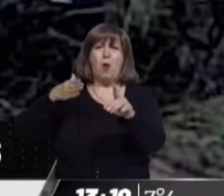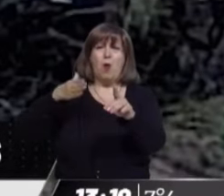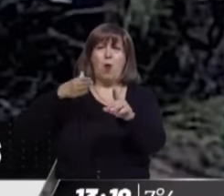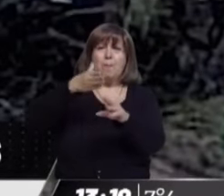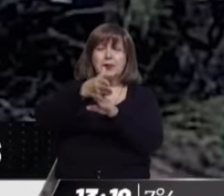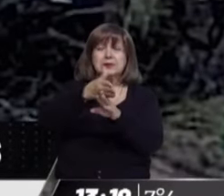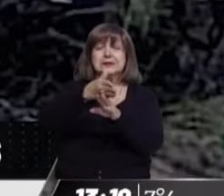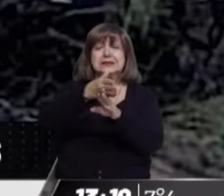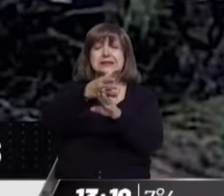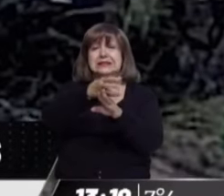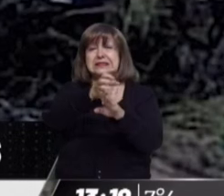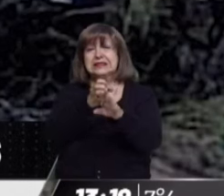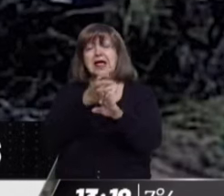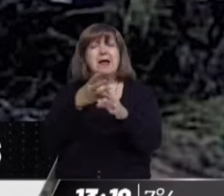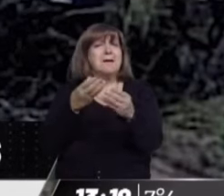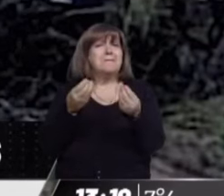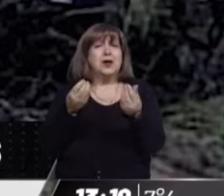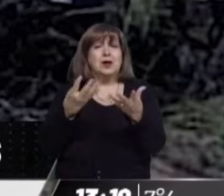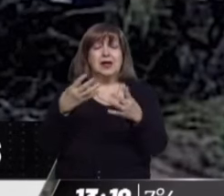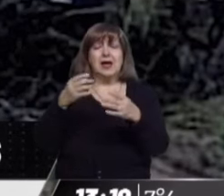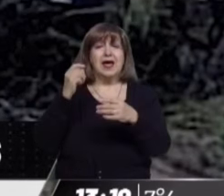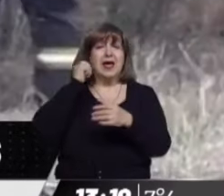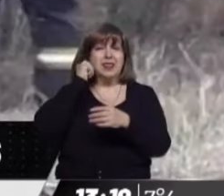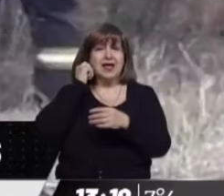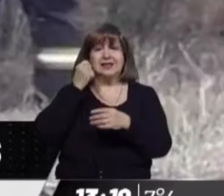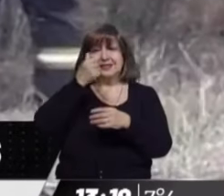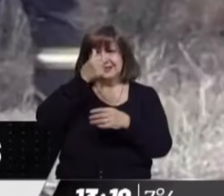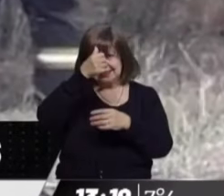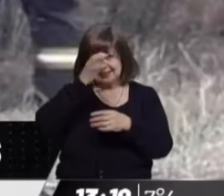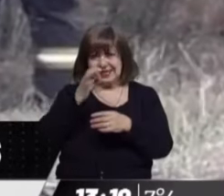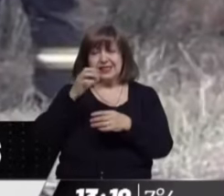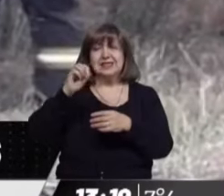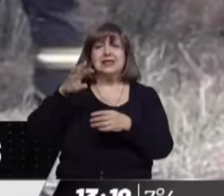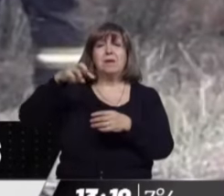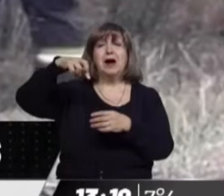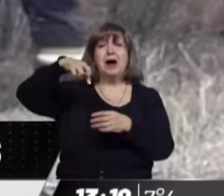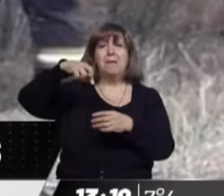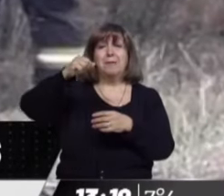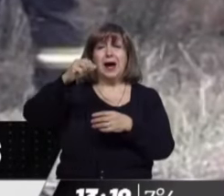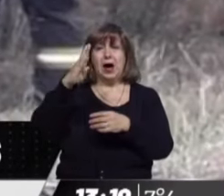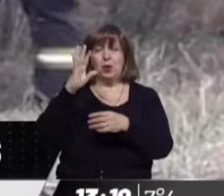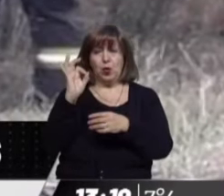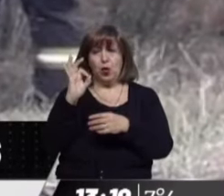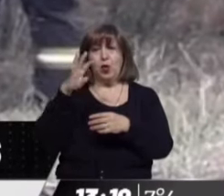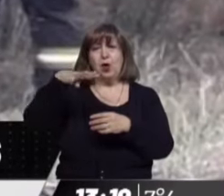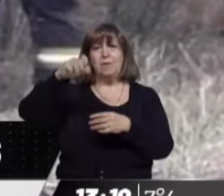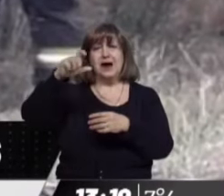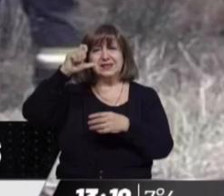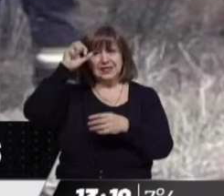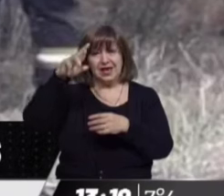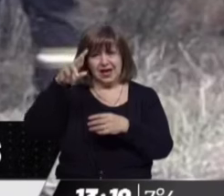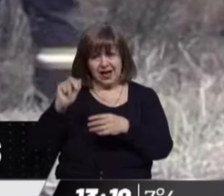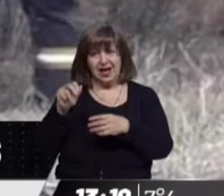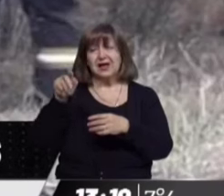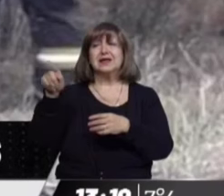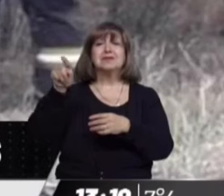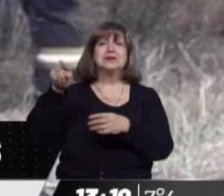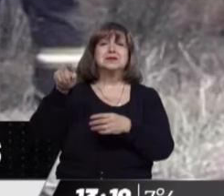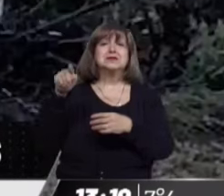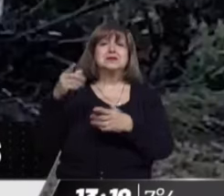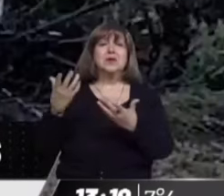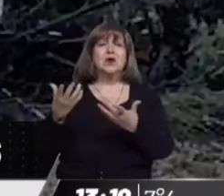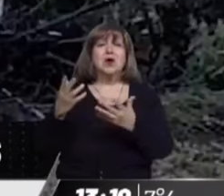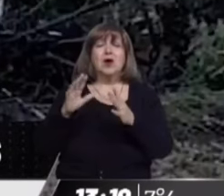causas del siniestro Pablo macera de 60 de 60 años era quien conducía este Fiat movie como ustedes o